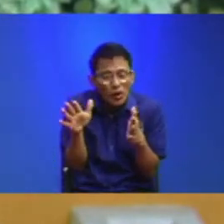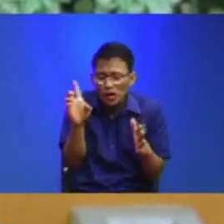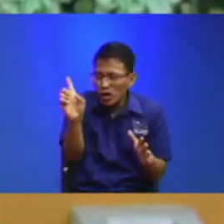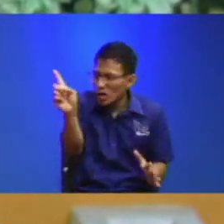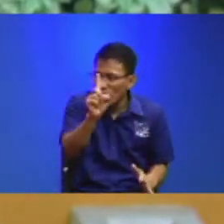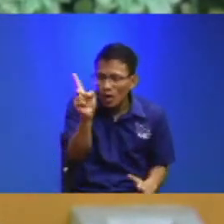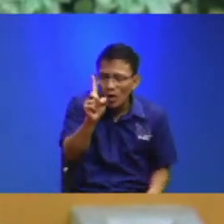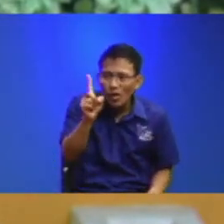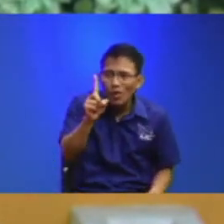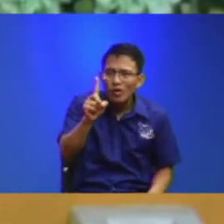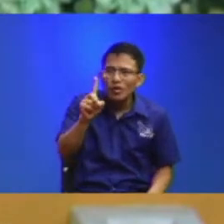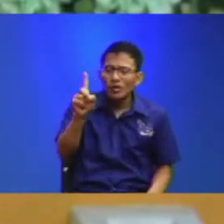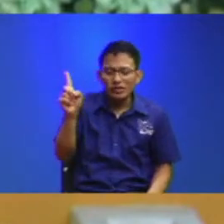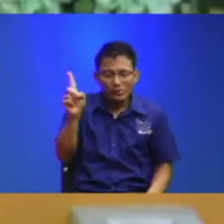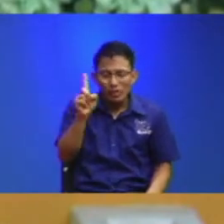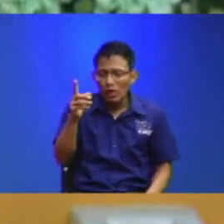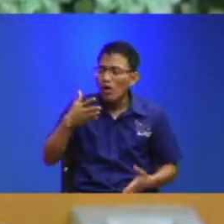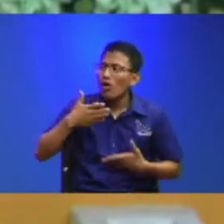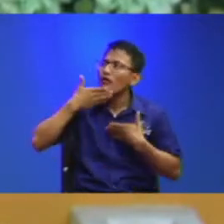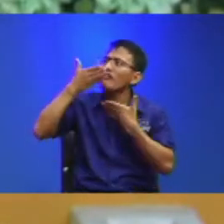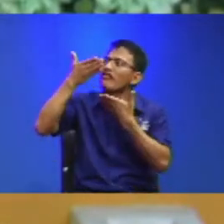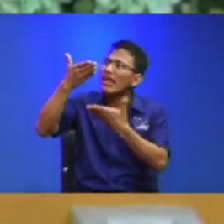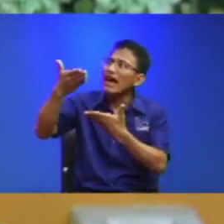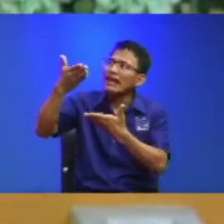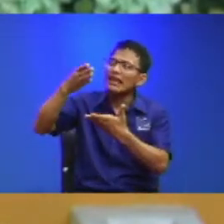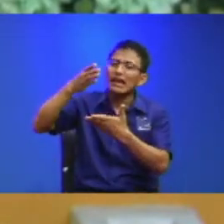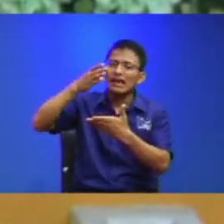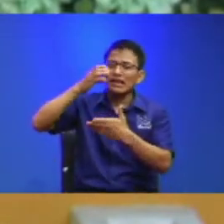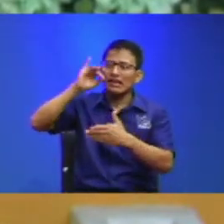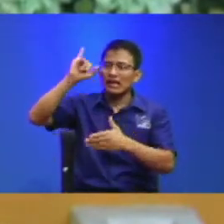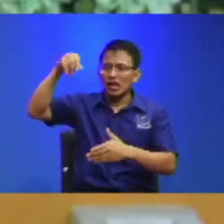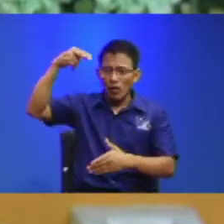no puedes tenerle temor al hombre.